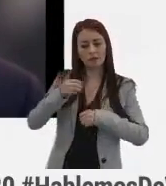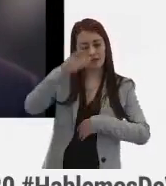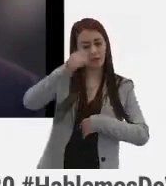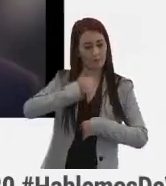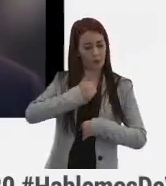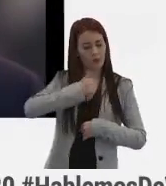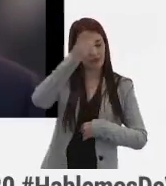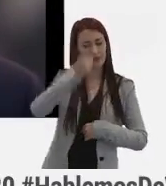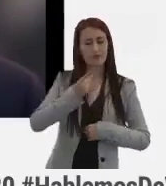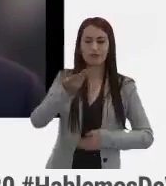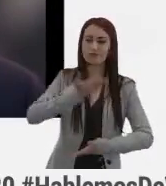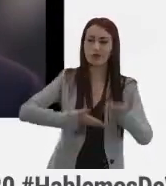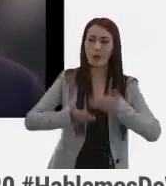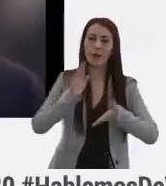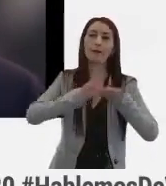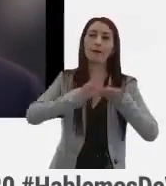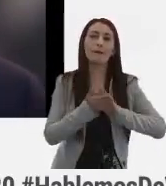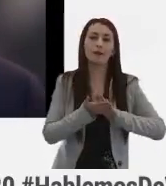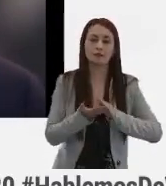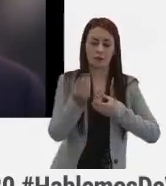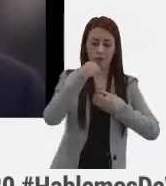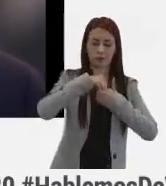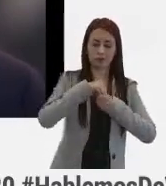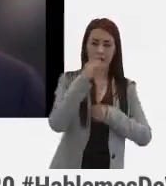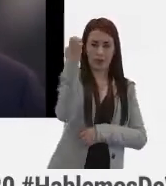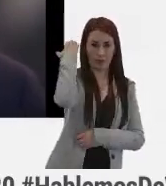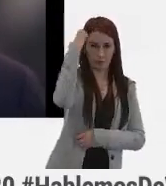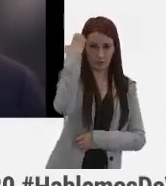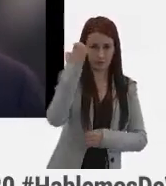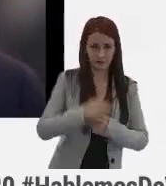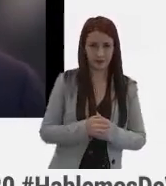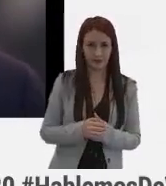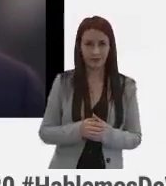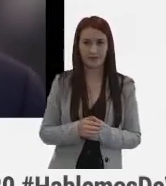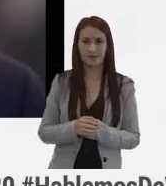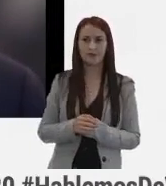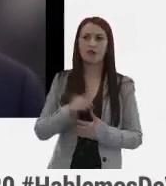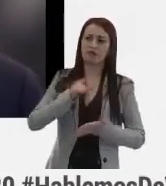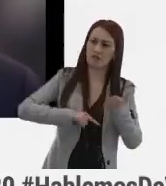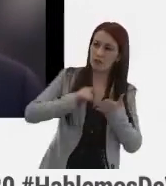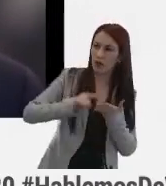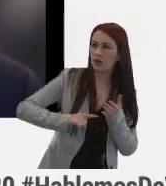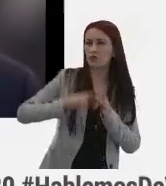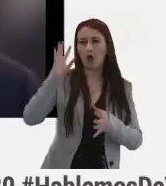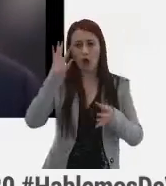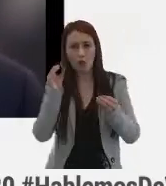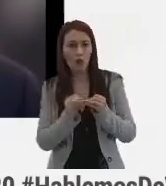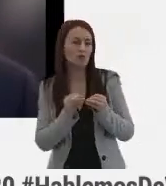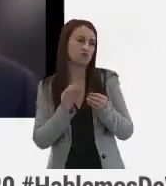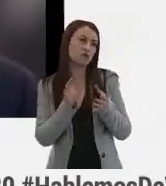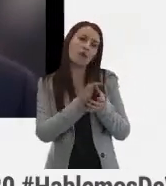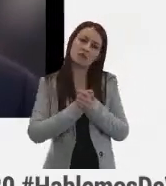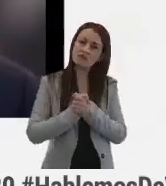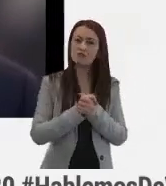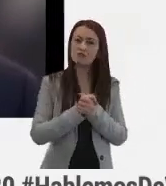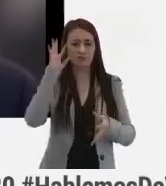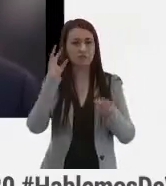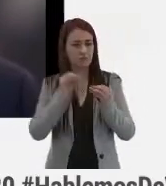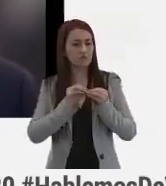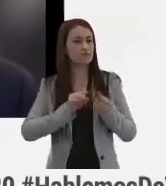al interior de Europa, firmando tratados de amistad en lugar